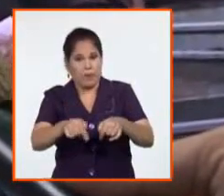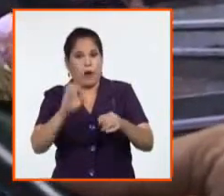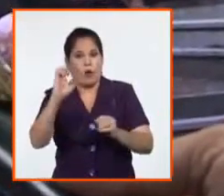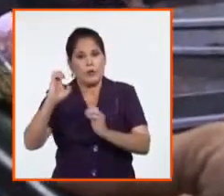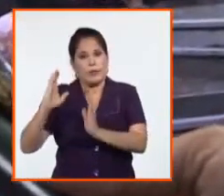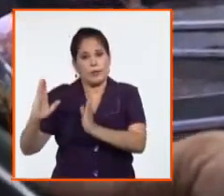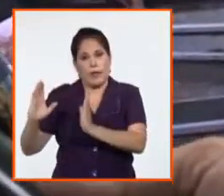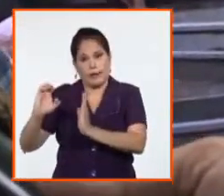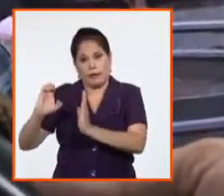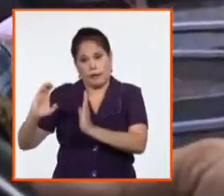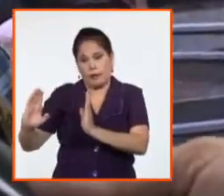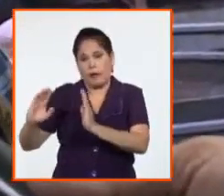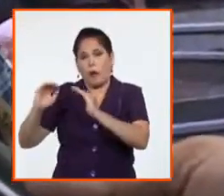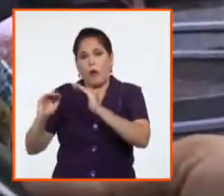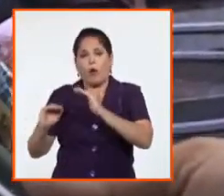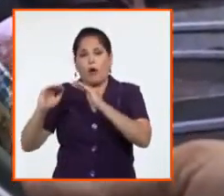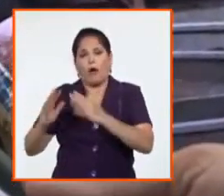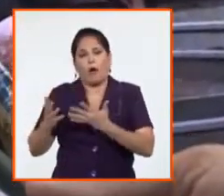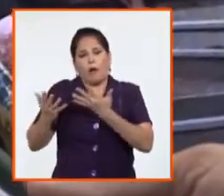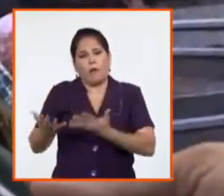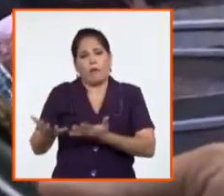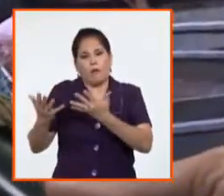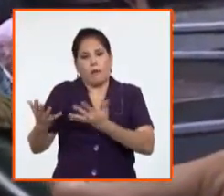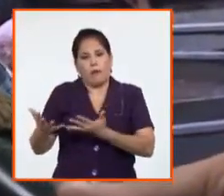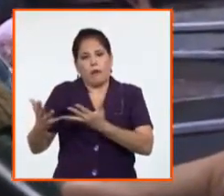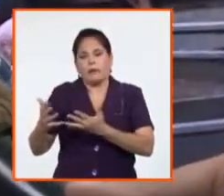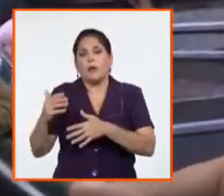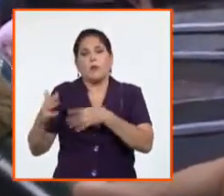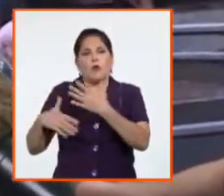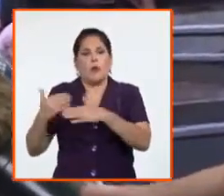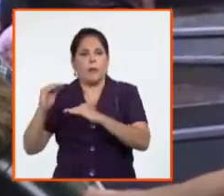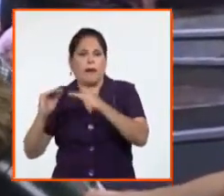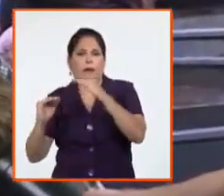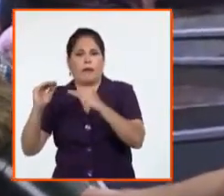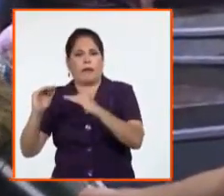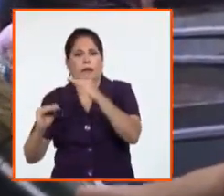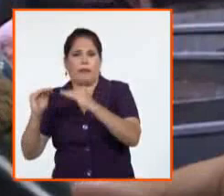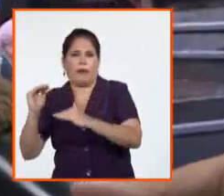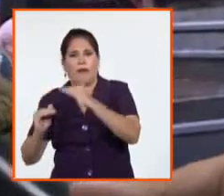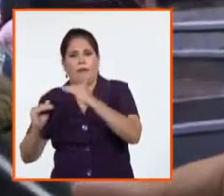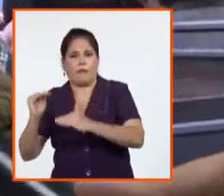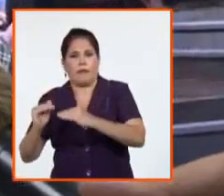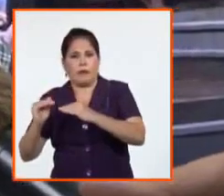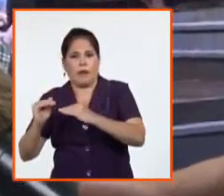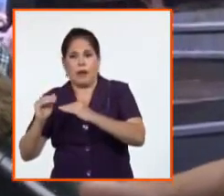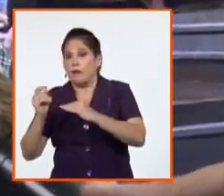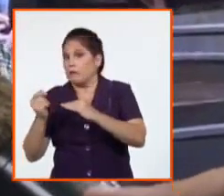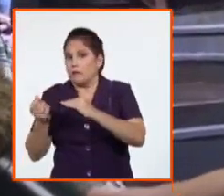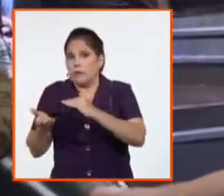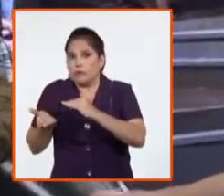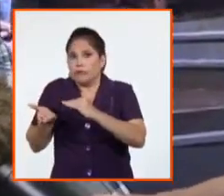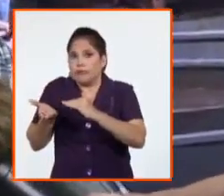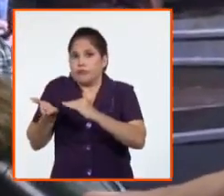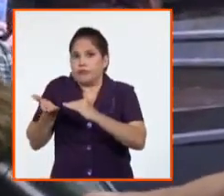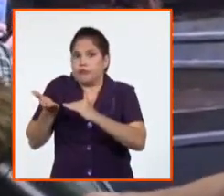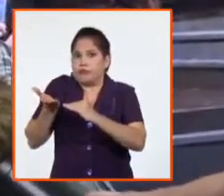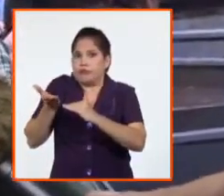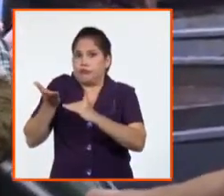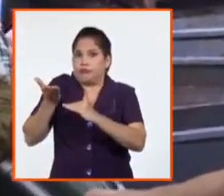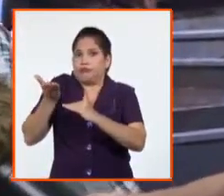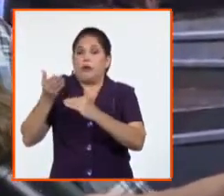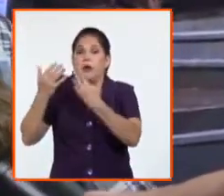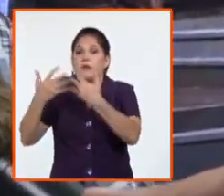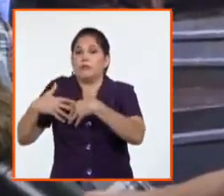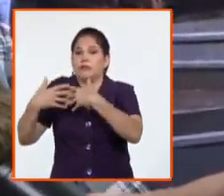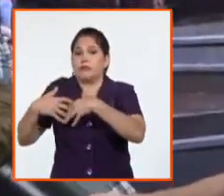que tenía un bajo nivel de carga, se produjo un fenómeno de inestabilidad, o sea, la frecuencia subió a valores muy elevados, toda vez que había mucha generación